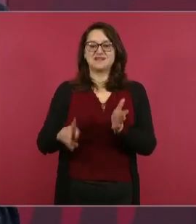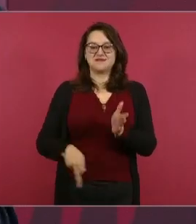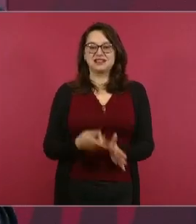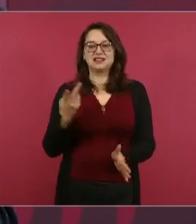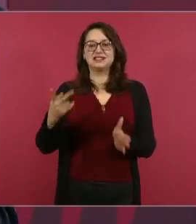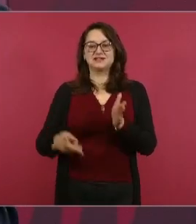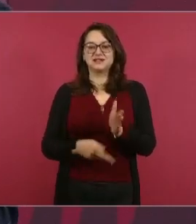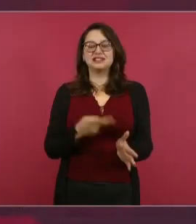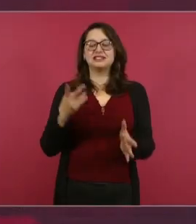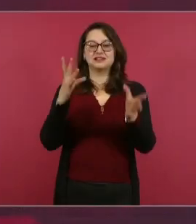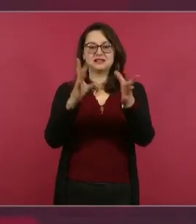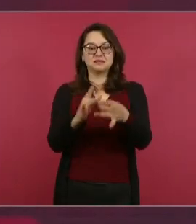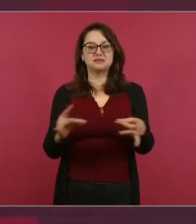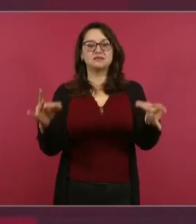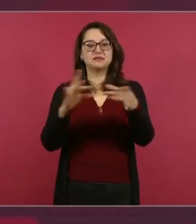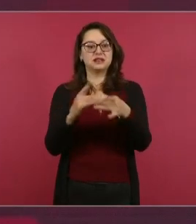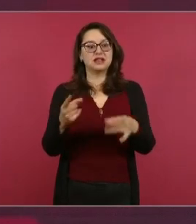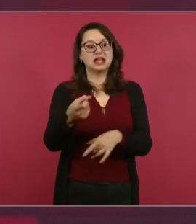llegaron a inventar